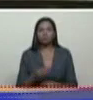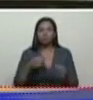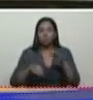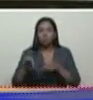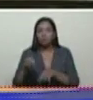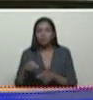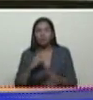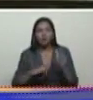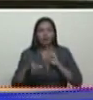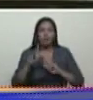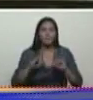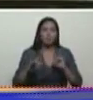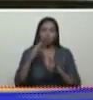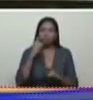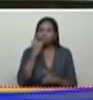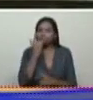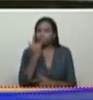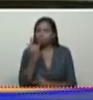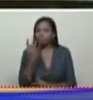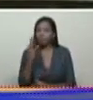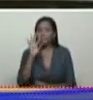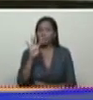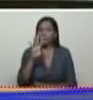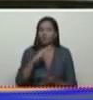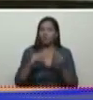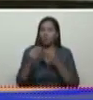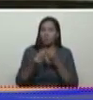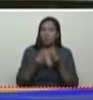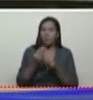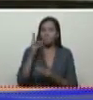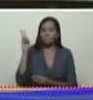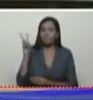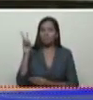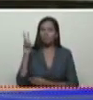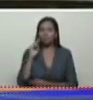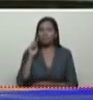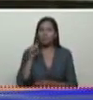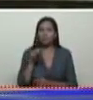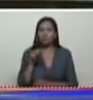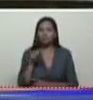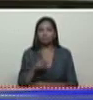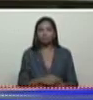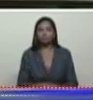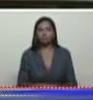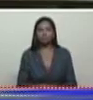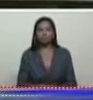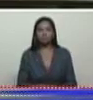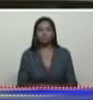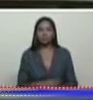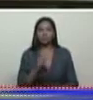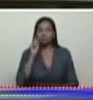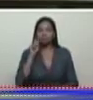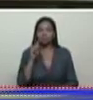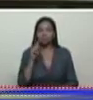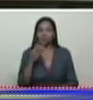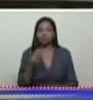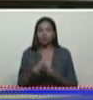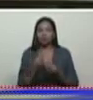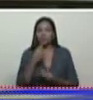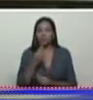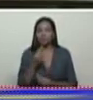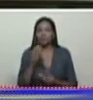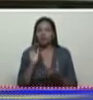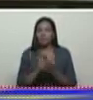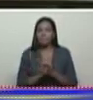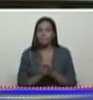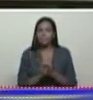la admiración por lo nuestro. Y cuando venía por allí, me inspiré y le dije a nuestro